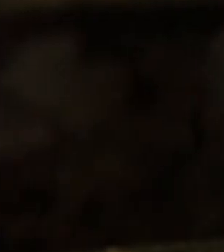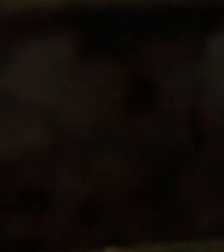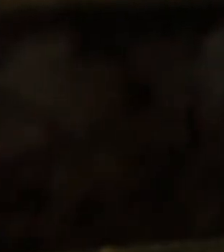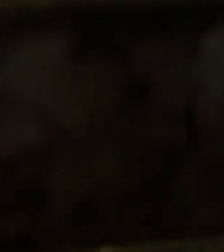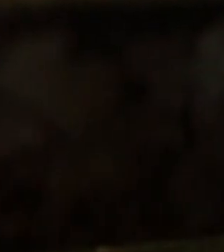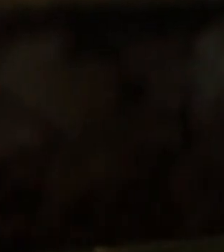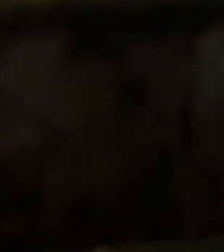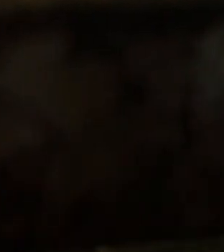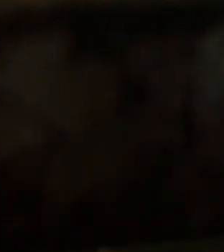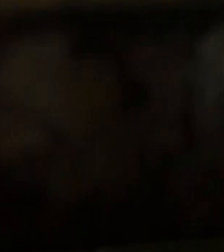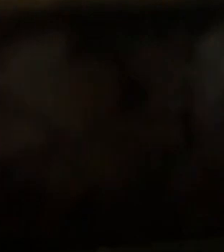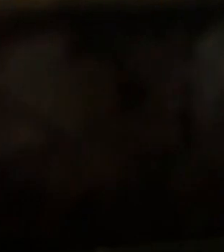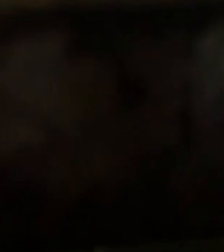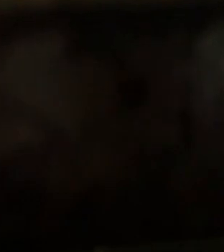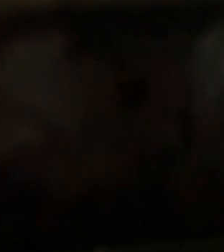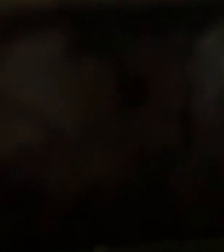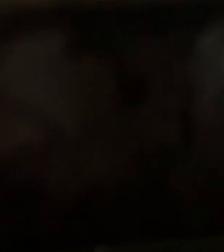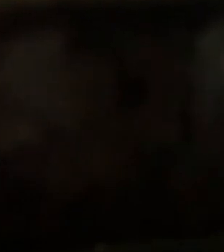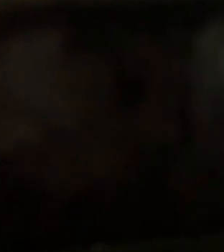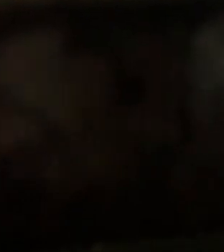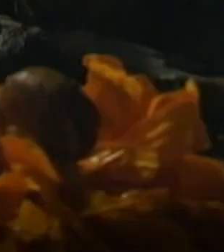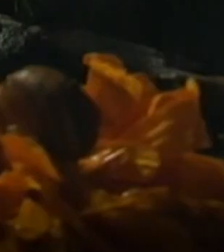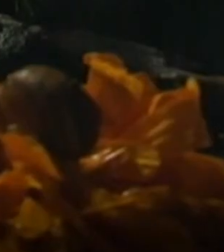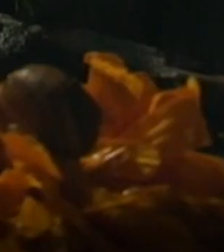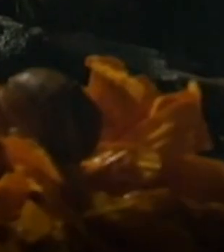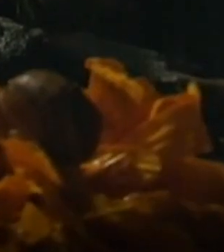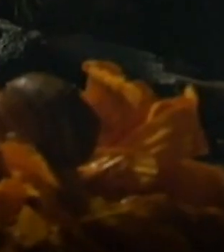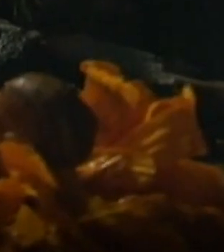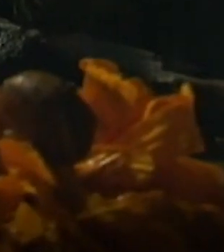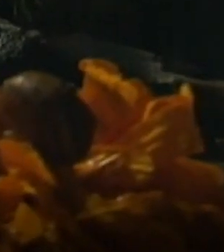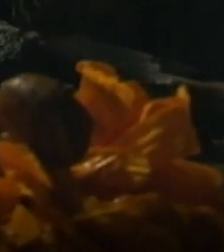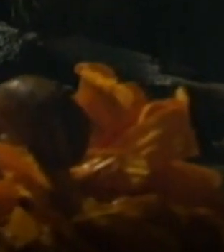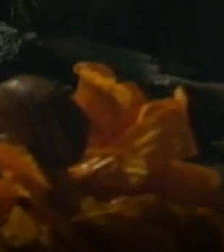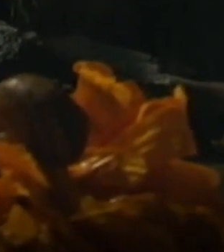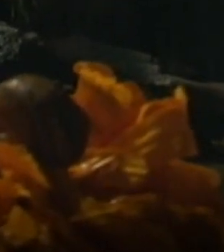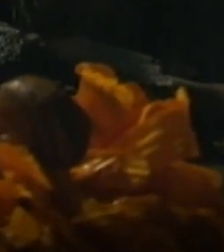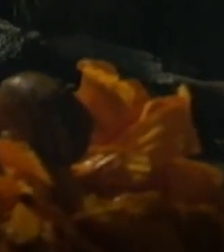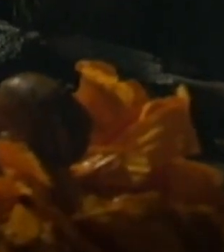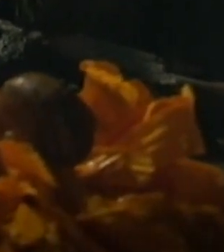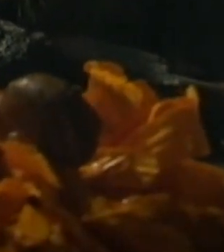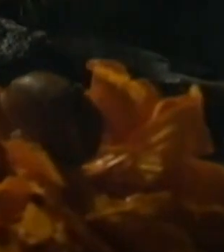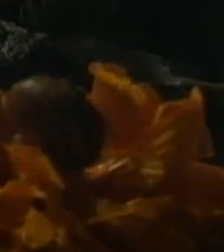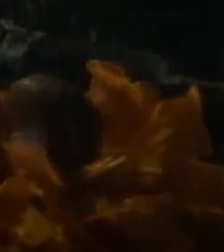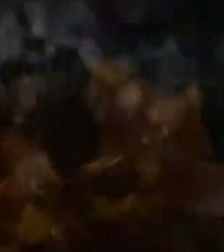le lleva bebida, etc. La fiesta de los que nunca mueren.